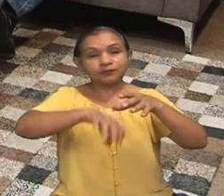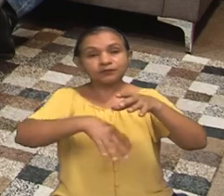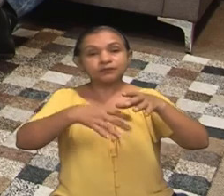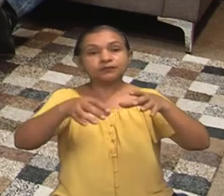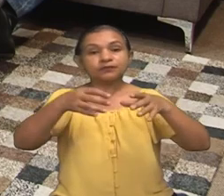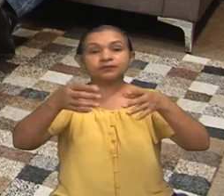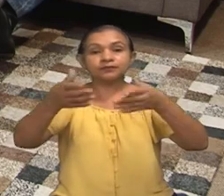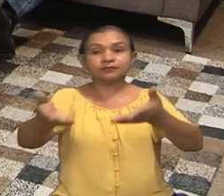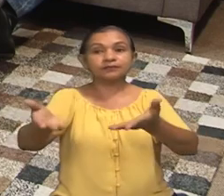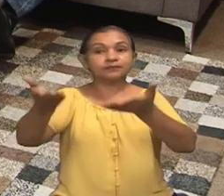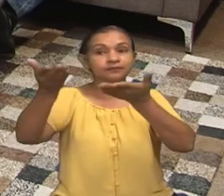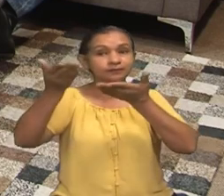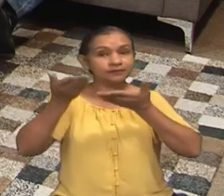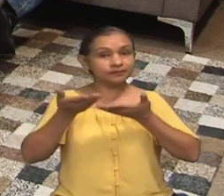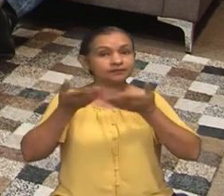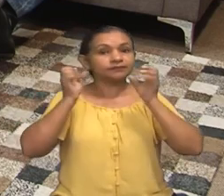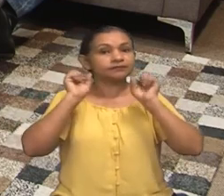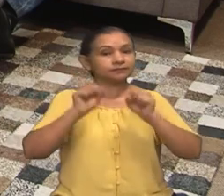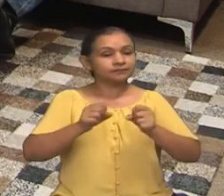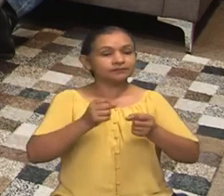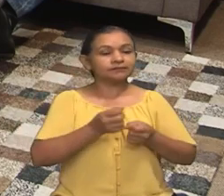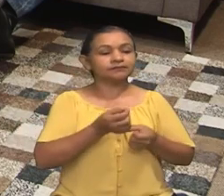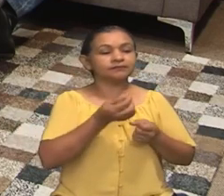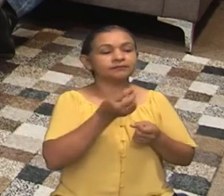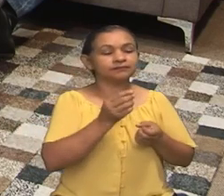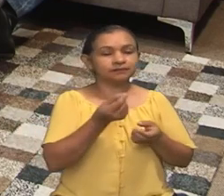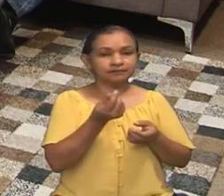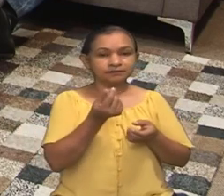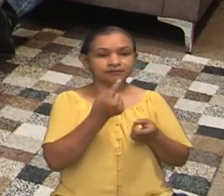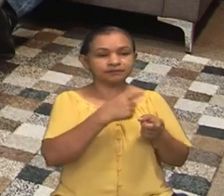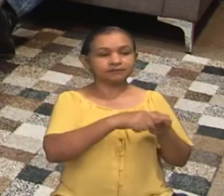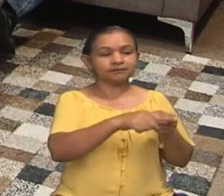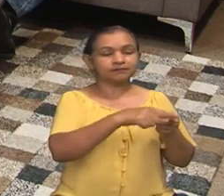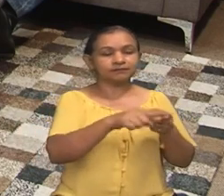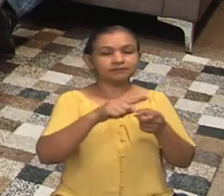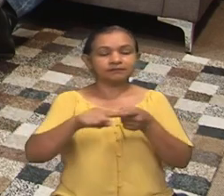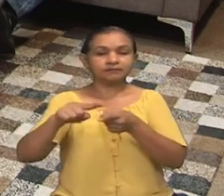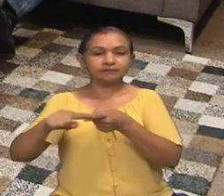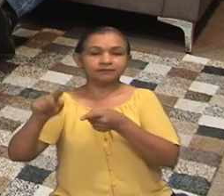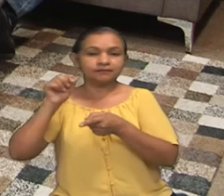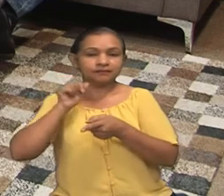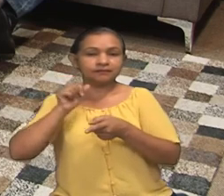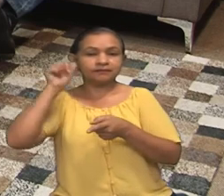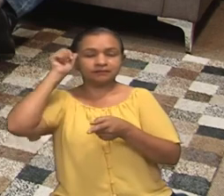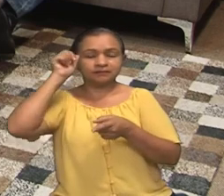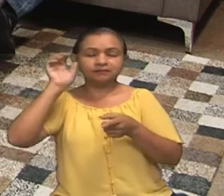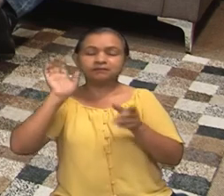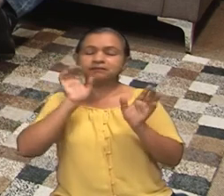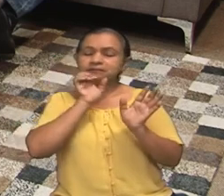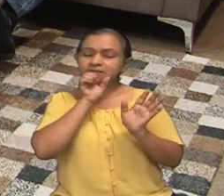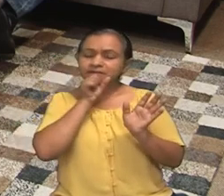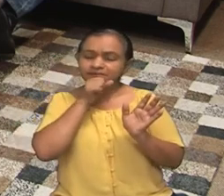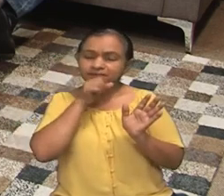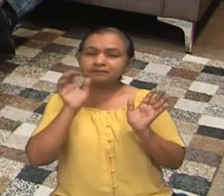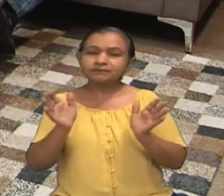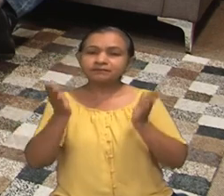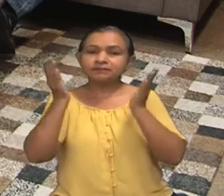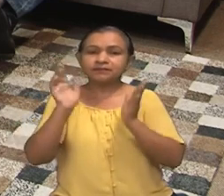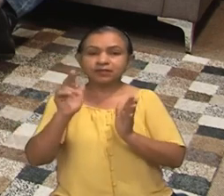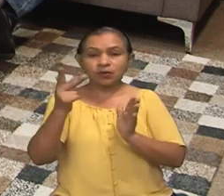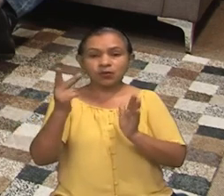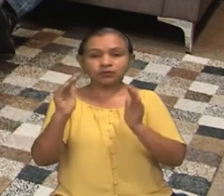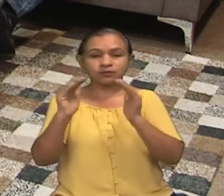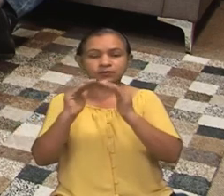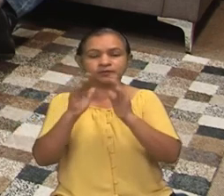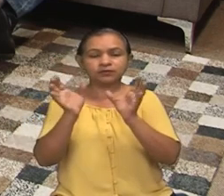Nacional, nosotros podemos subvencionar estos 21 hogares de adultos mayores y estos 8 Casa